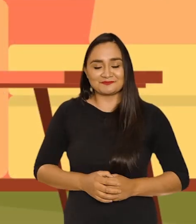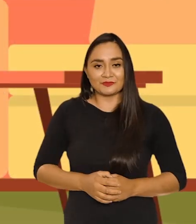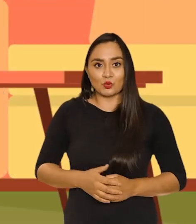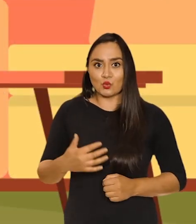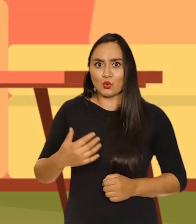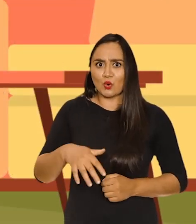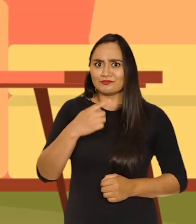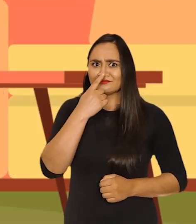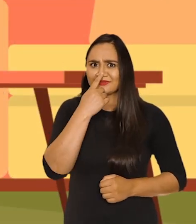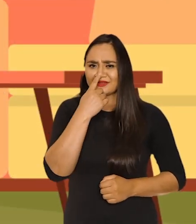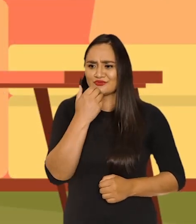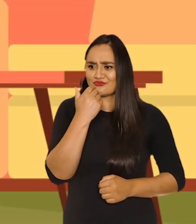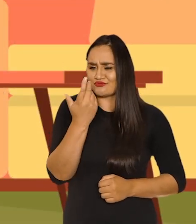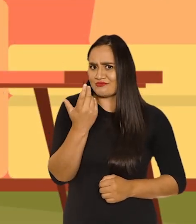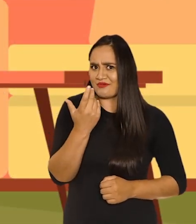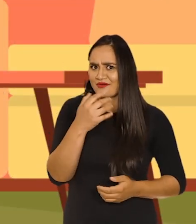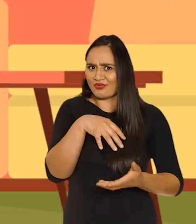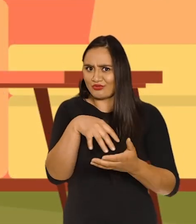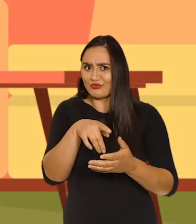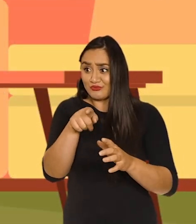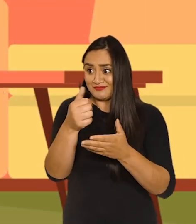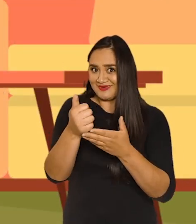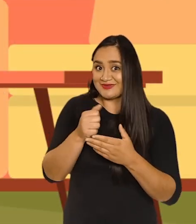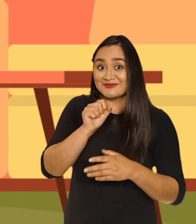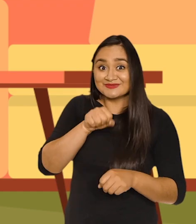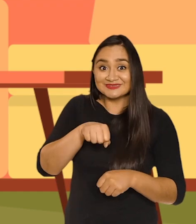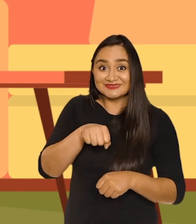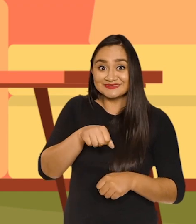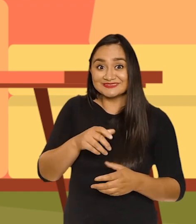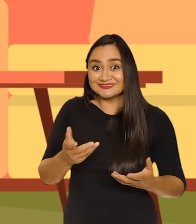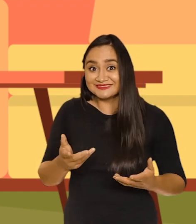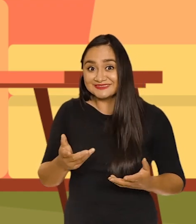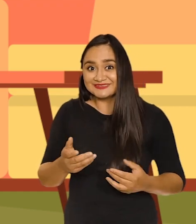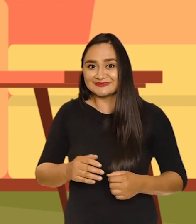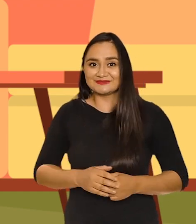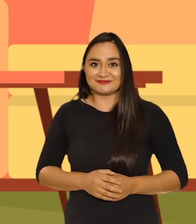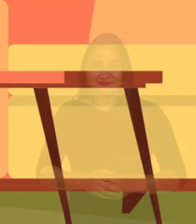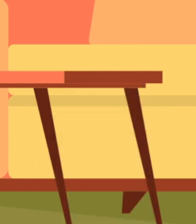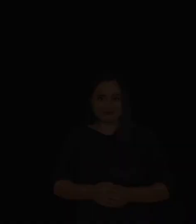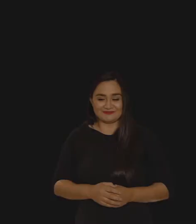qué interesante! Si tengo dudas, me vas a ayudar, ¿verdad?